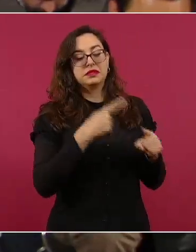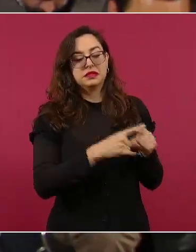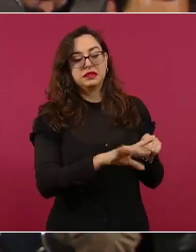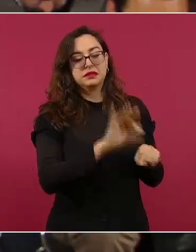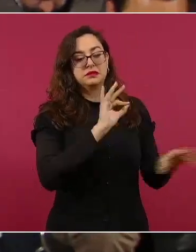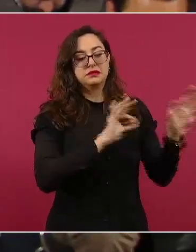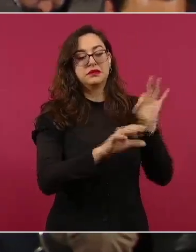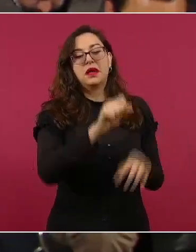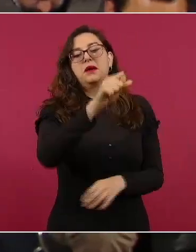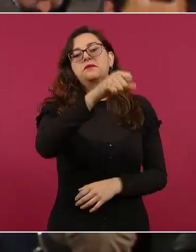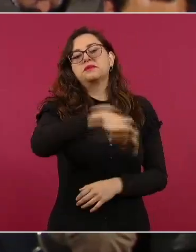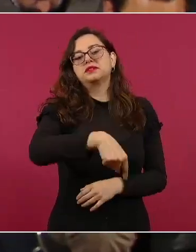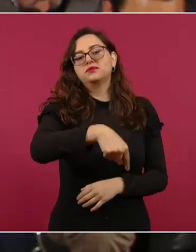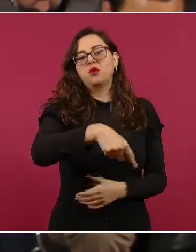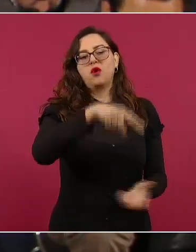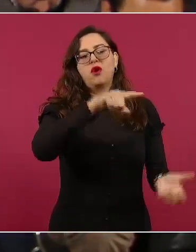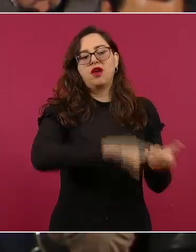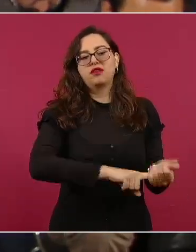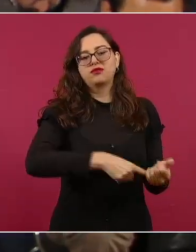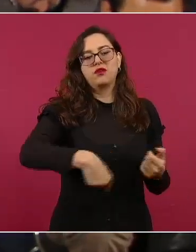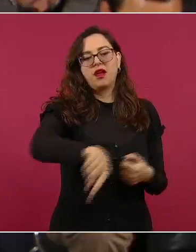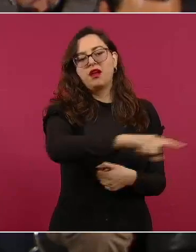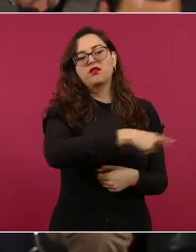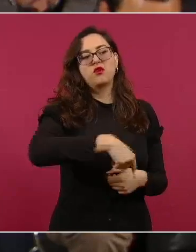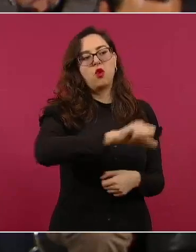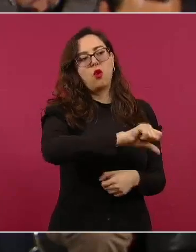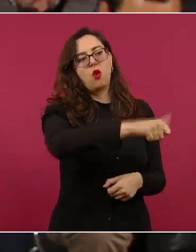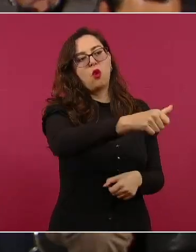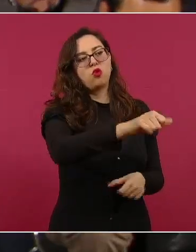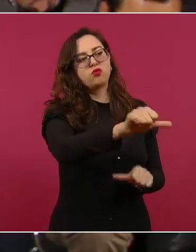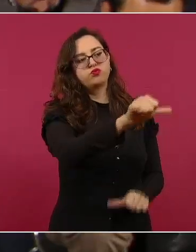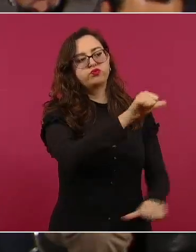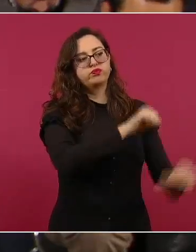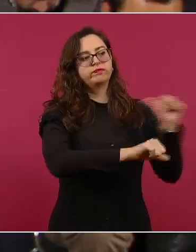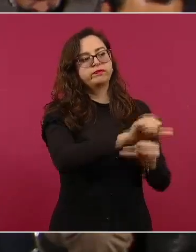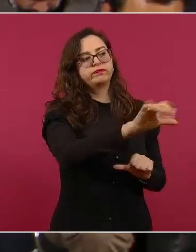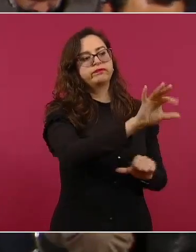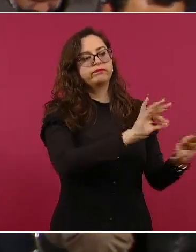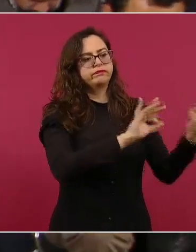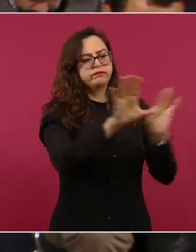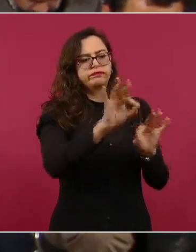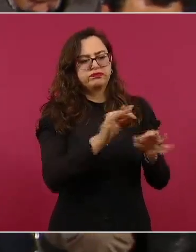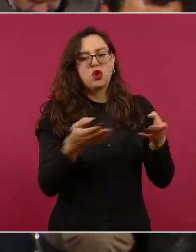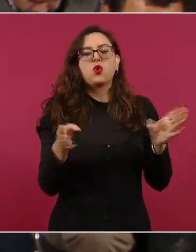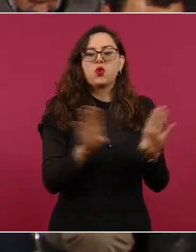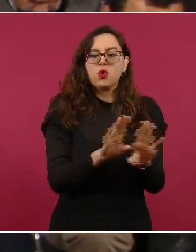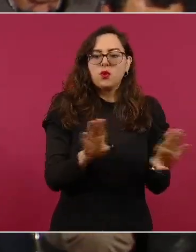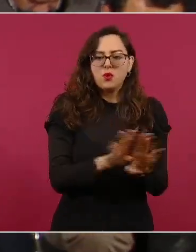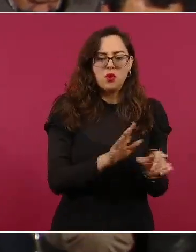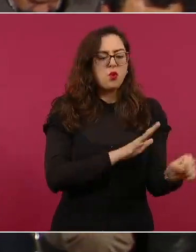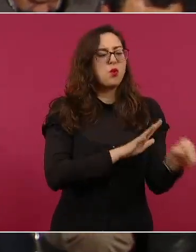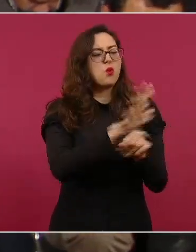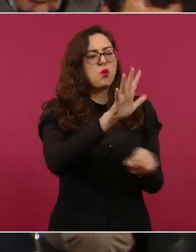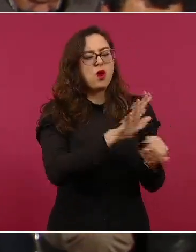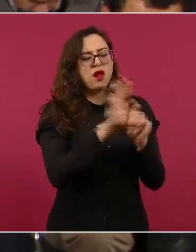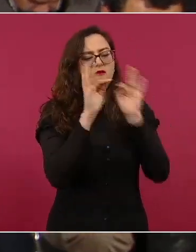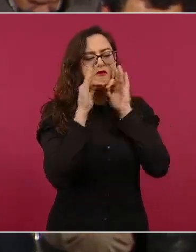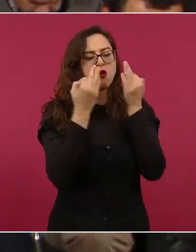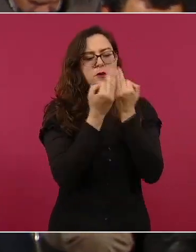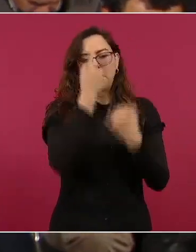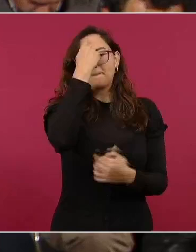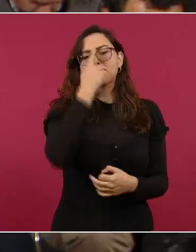integrantes son los mismos integrantes del actual Consejo, sin que se conozcan los criterios que emplearán para elegir a los